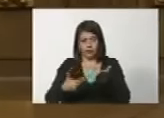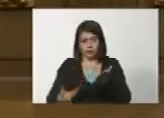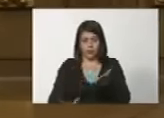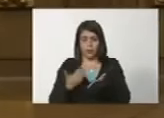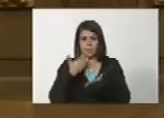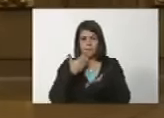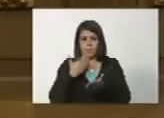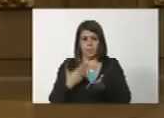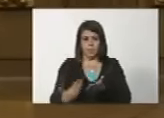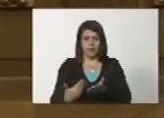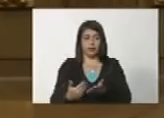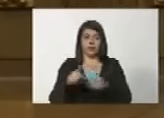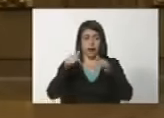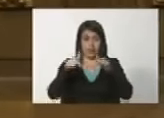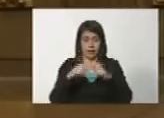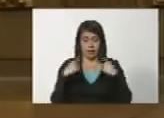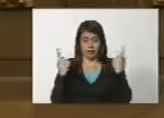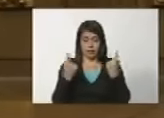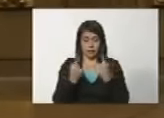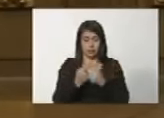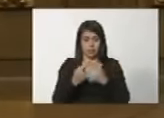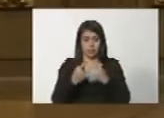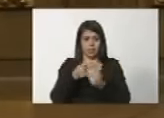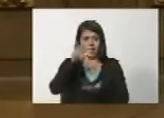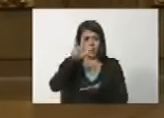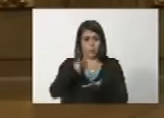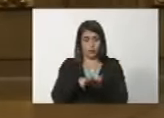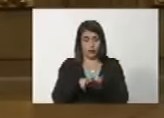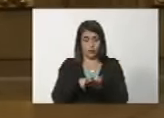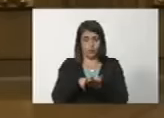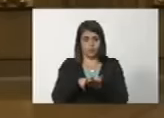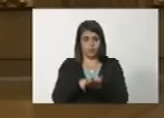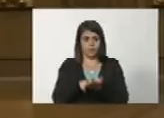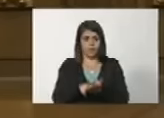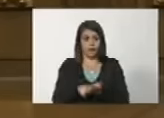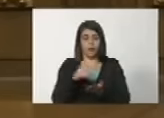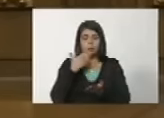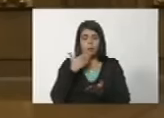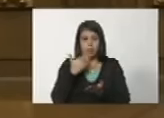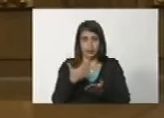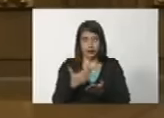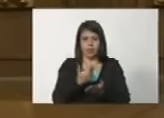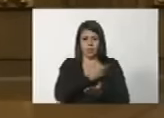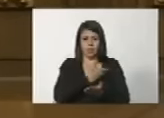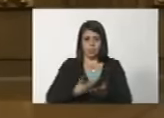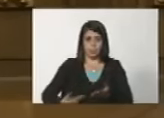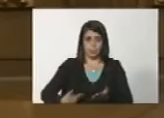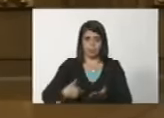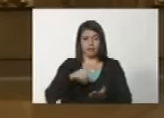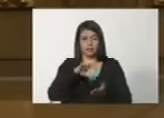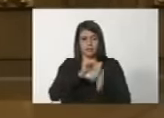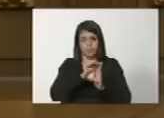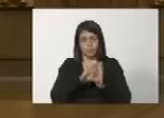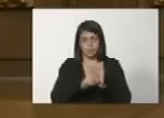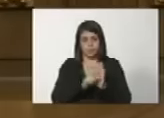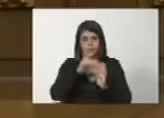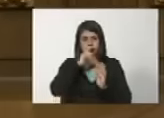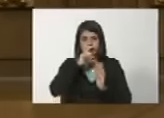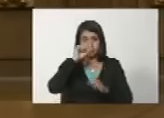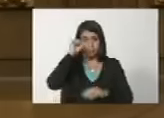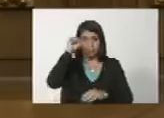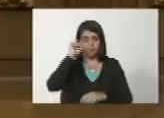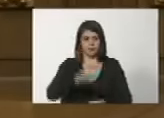para solicitar ante esta plenaria la aprobación de la solicitud realizada por nuestro presidente constitucional, Nicolás Maduro